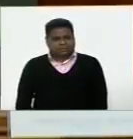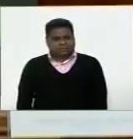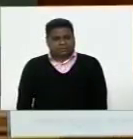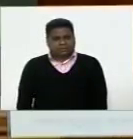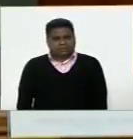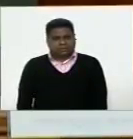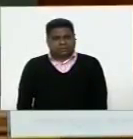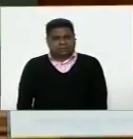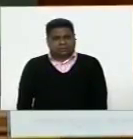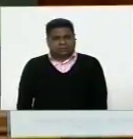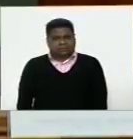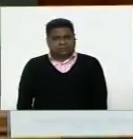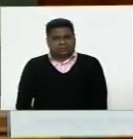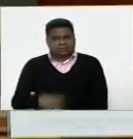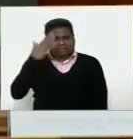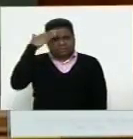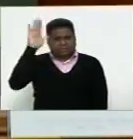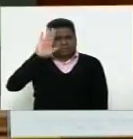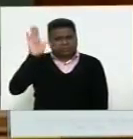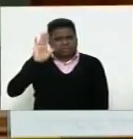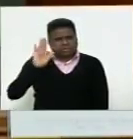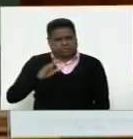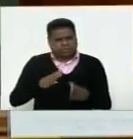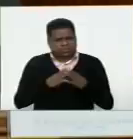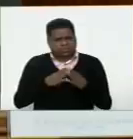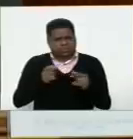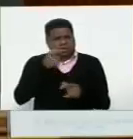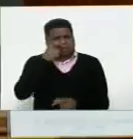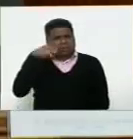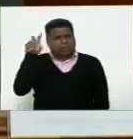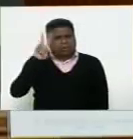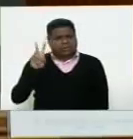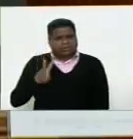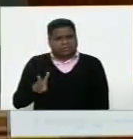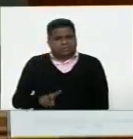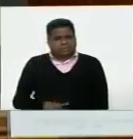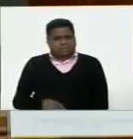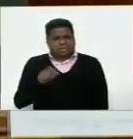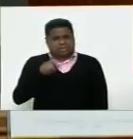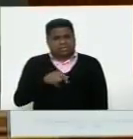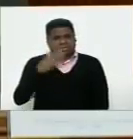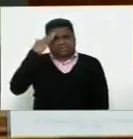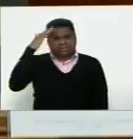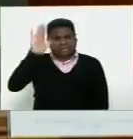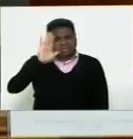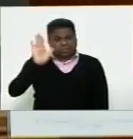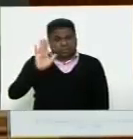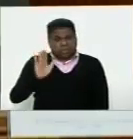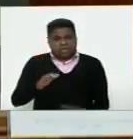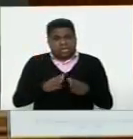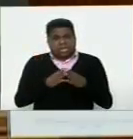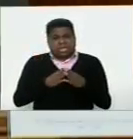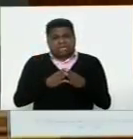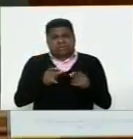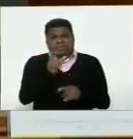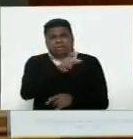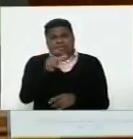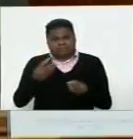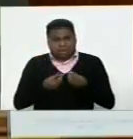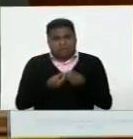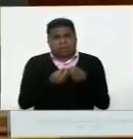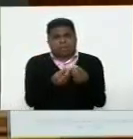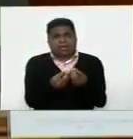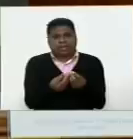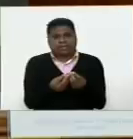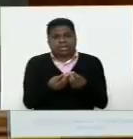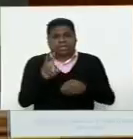saludo a la Asamblea Nacional Constituyente y al pueblo de Venezuela. Desde aquí queremos saludar a las autoridades que la acompañan, a